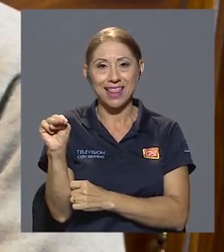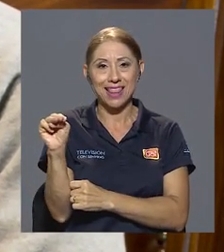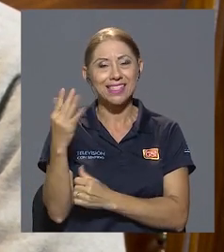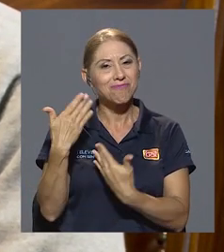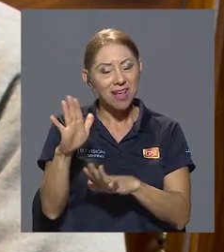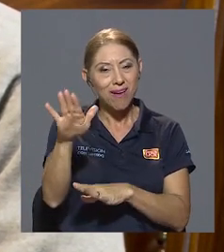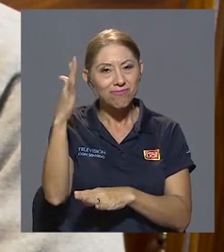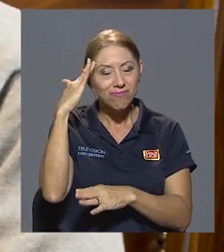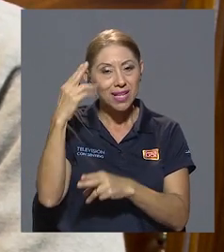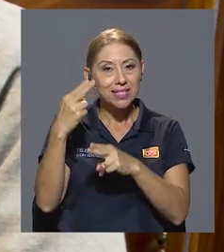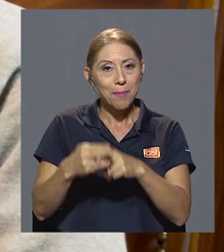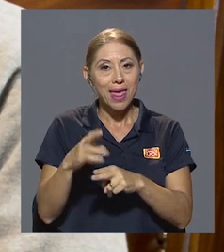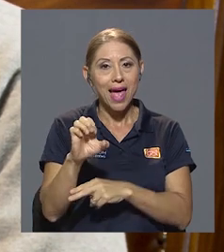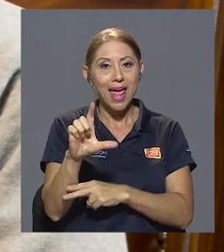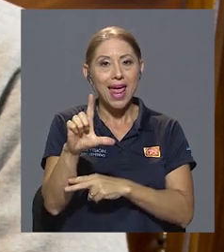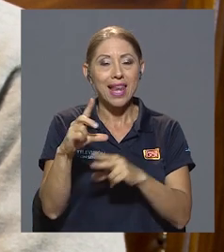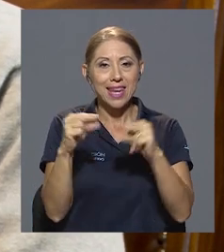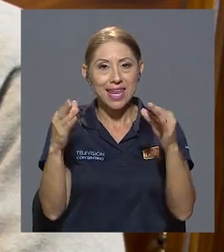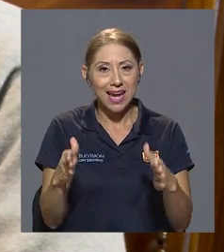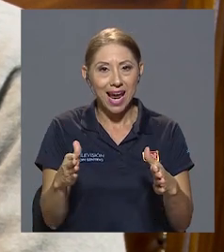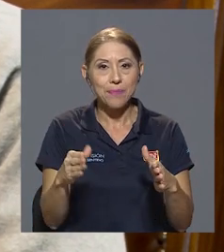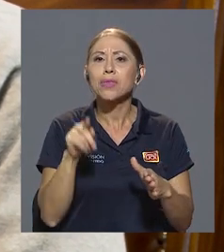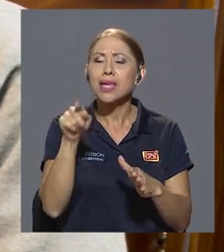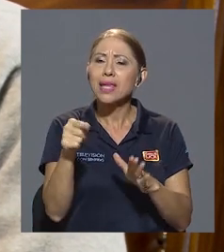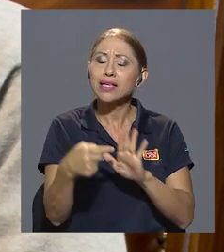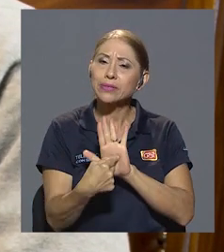llamada 'el nica' y es significado